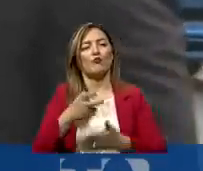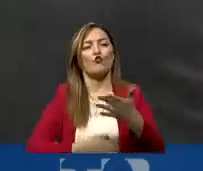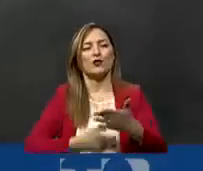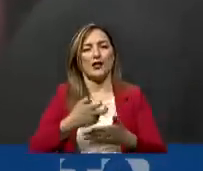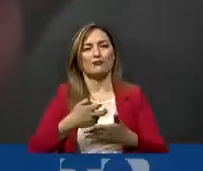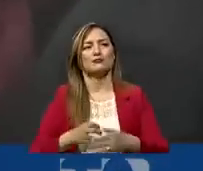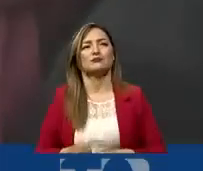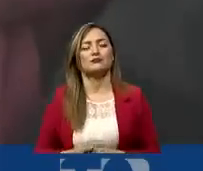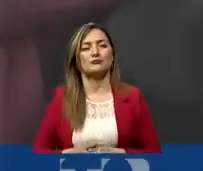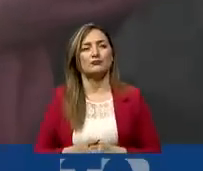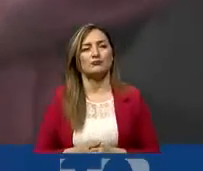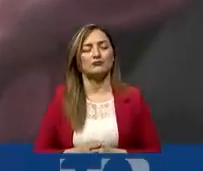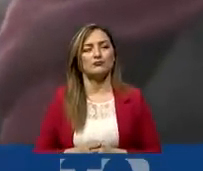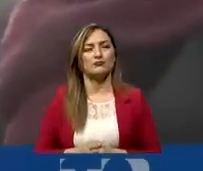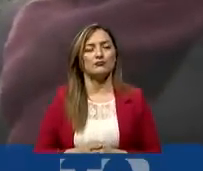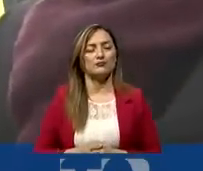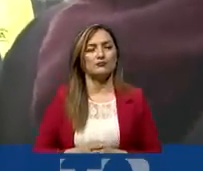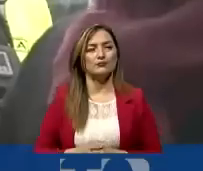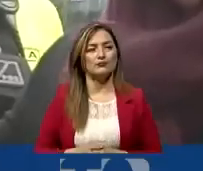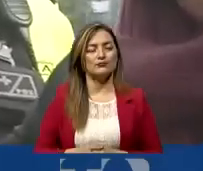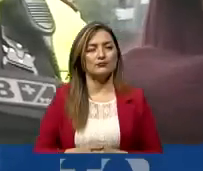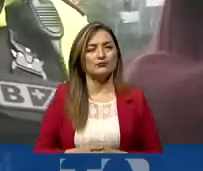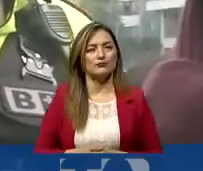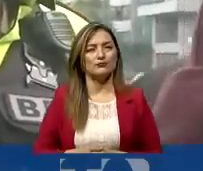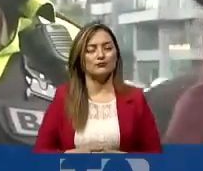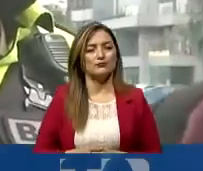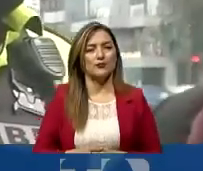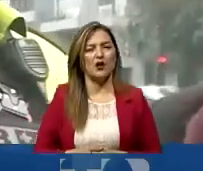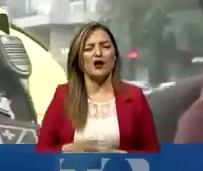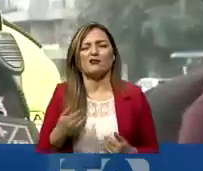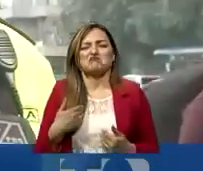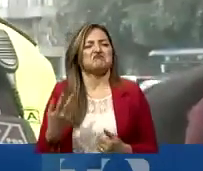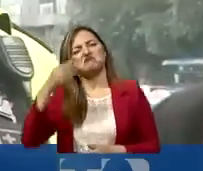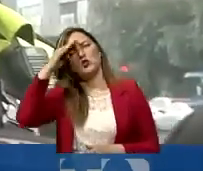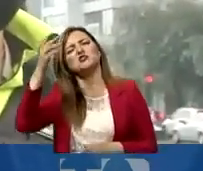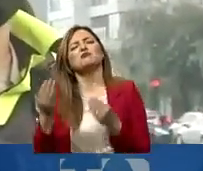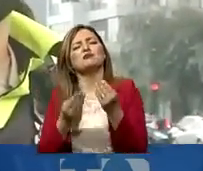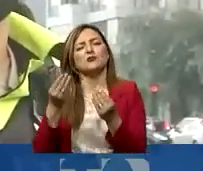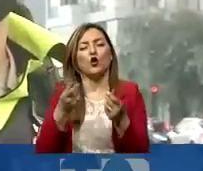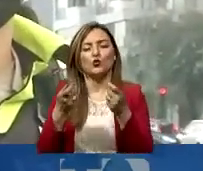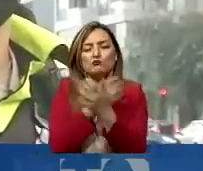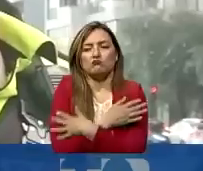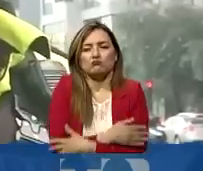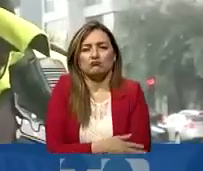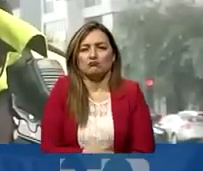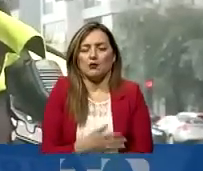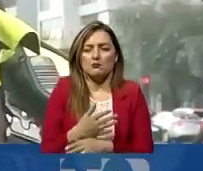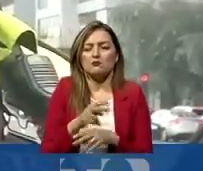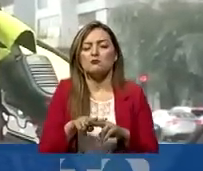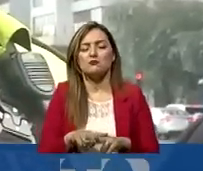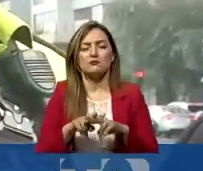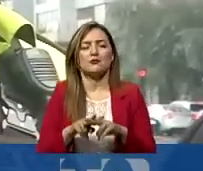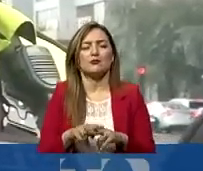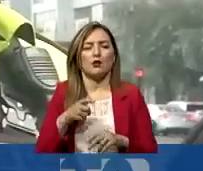sanciones pertinentes, ya que esta es una contravención de tránsito. Nosotros solo realizamos el operativo antidelincuencial, el registro de las personas que no